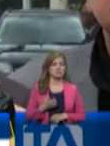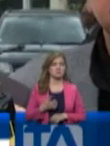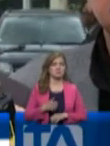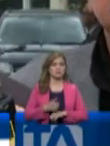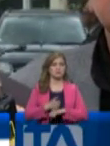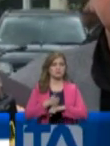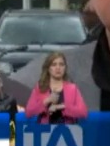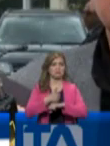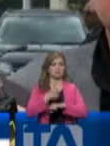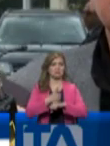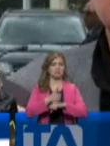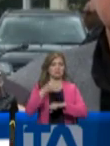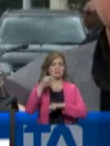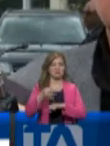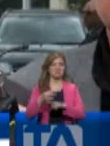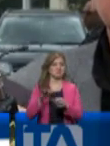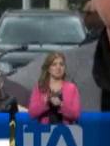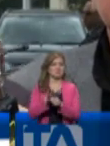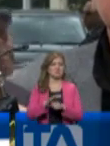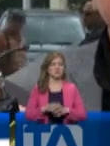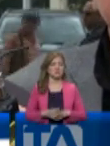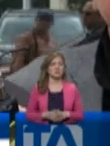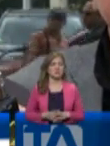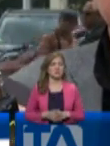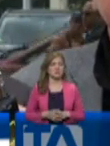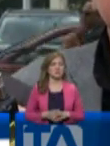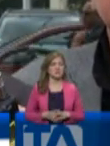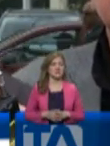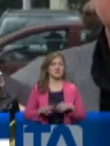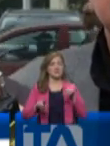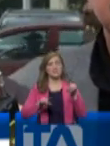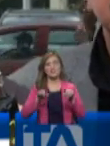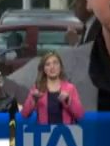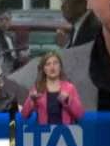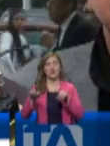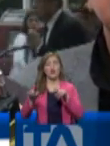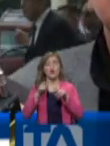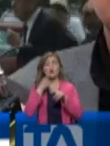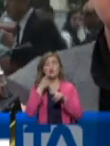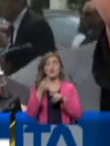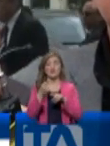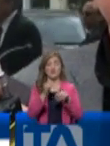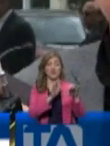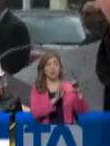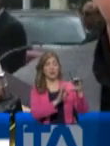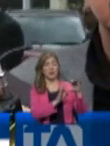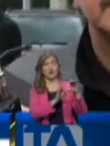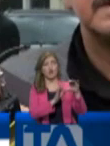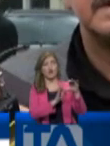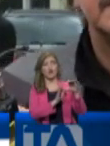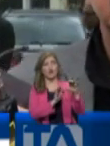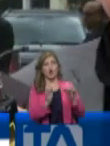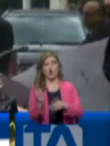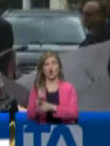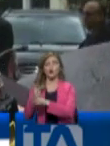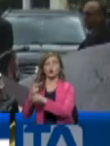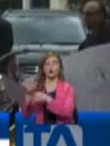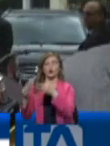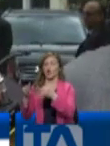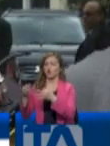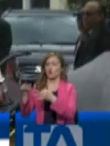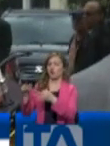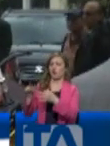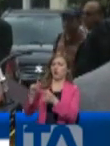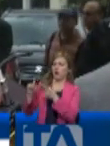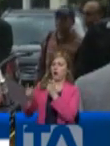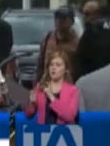plenitud Julio César Trujillo. Habían legulillada para decir que el Consejo de la Judicatura no podía ser removido,